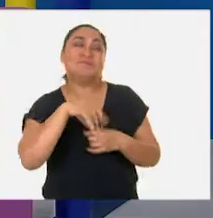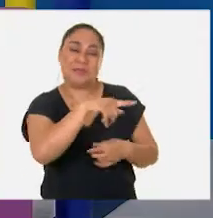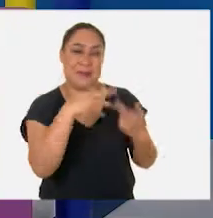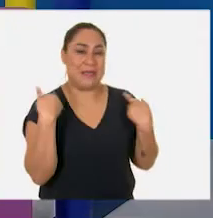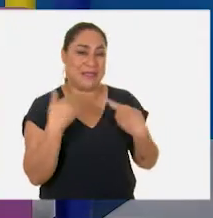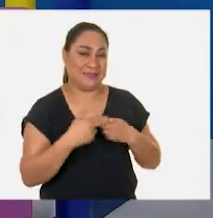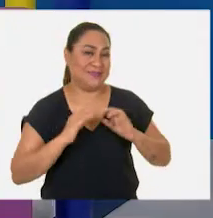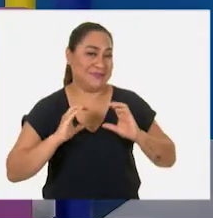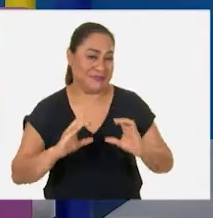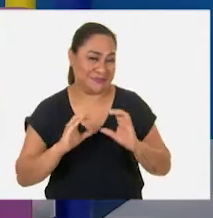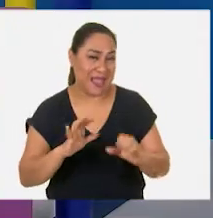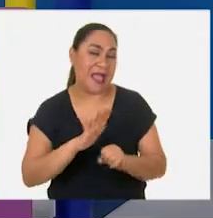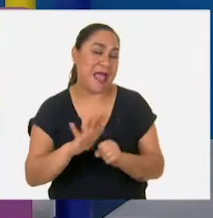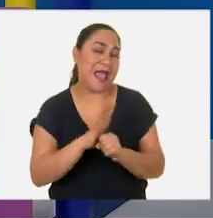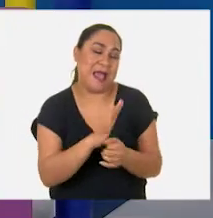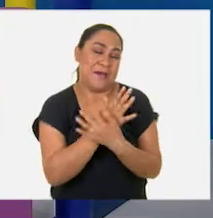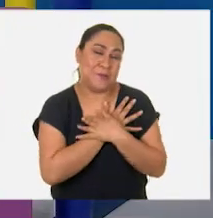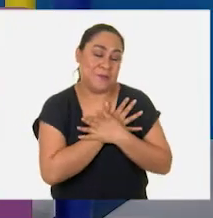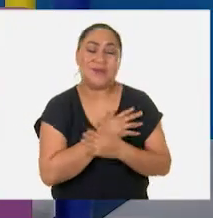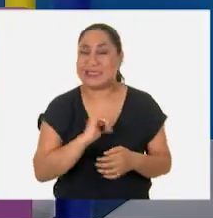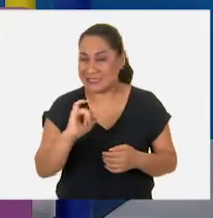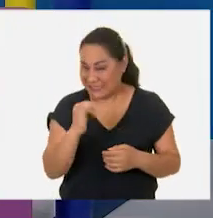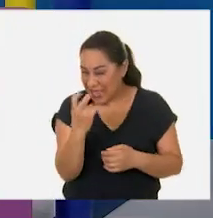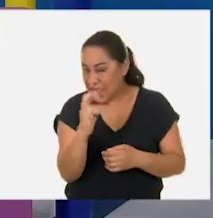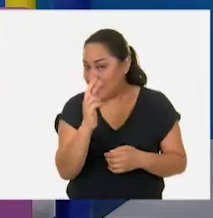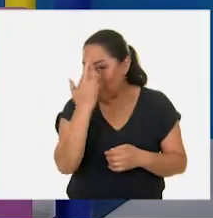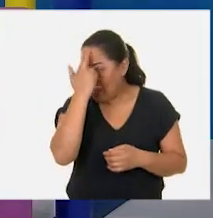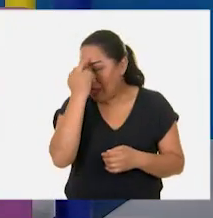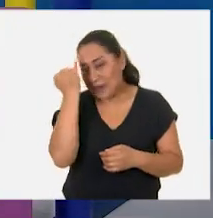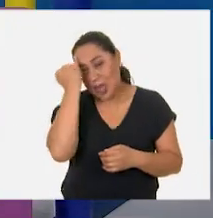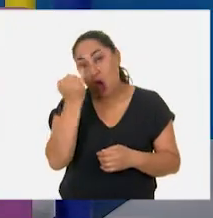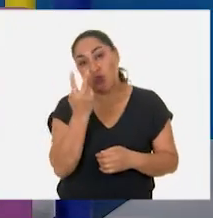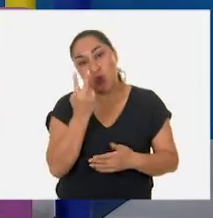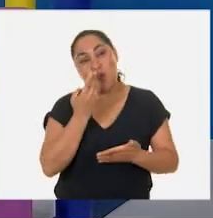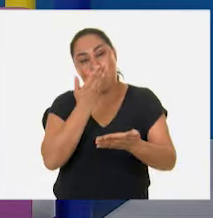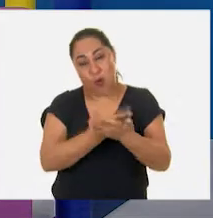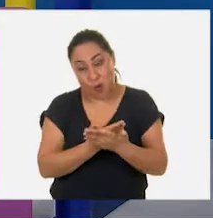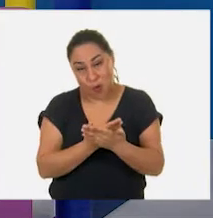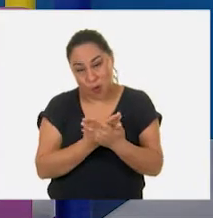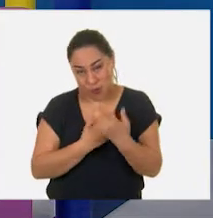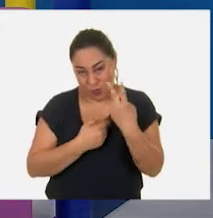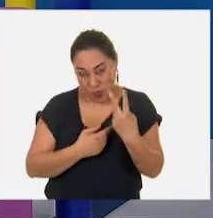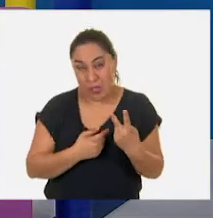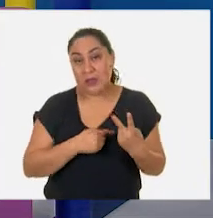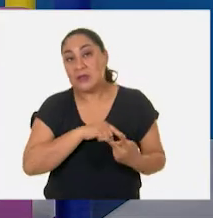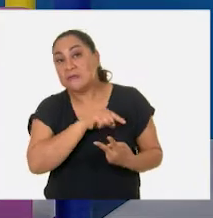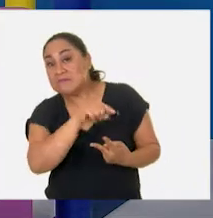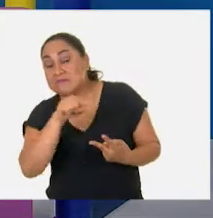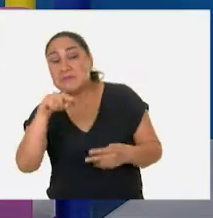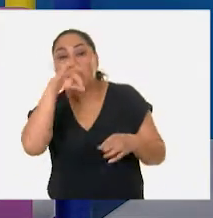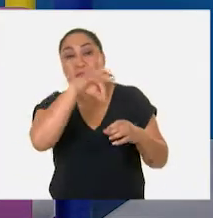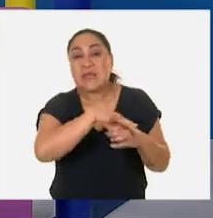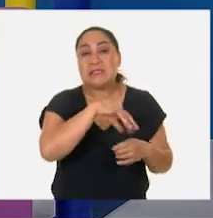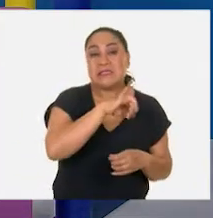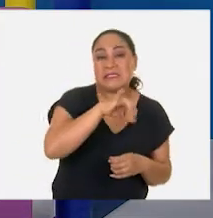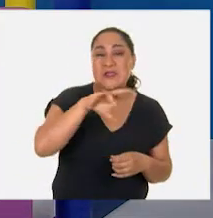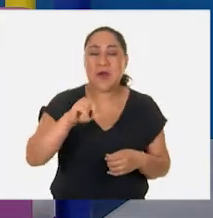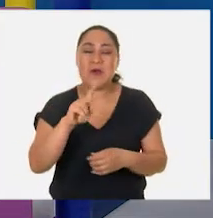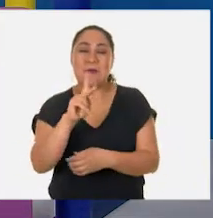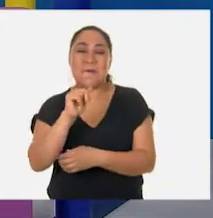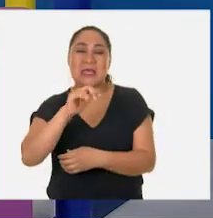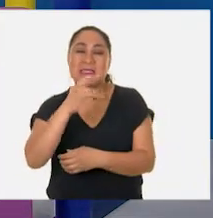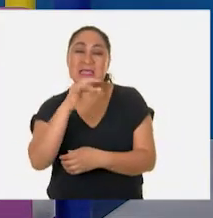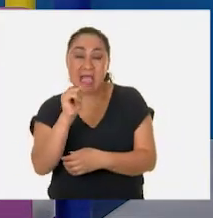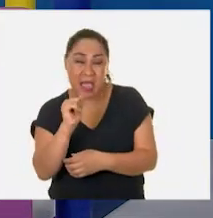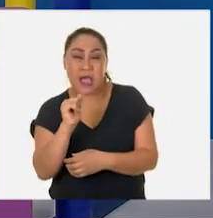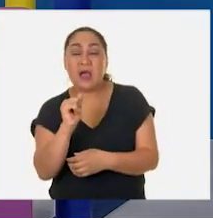Exactamente. En ese momento se hicieron dos propuestas. Ajá. Y aunque pues no todos y todas votaron por el mismo nombre de Panchita,